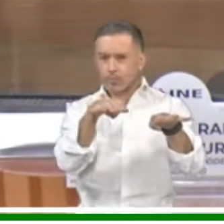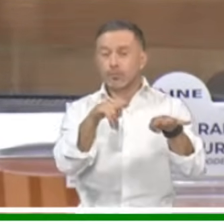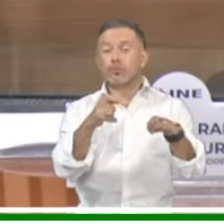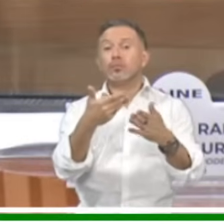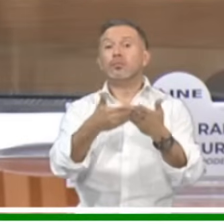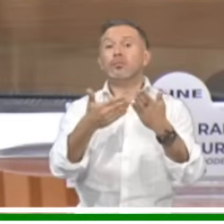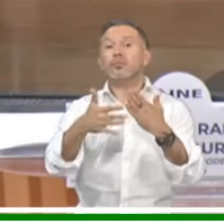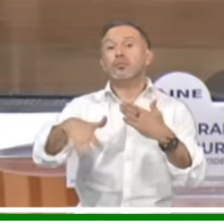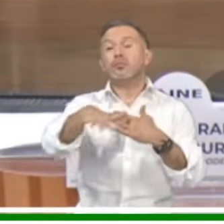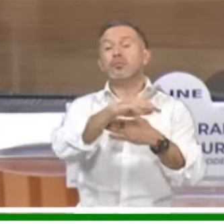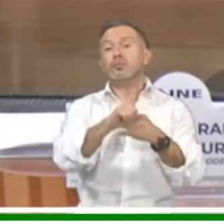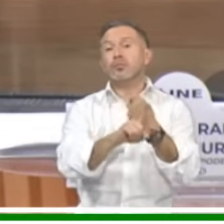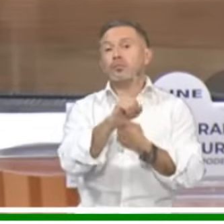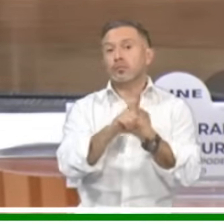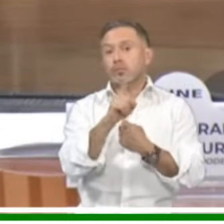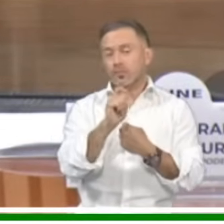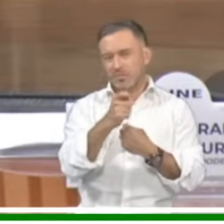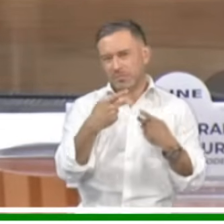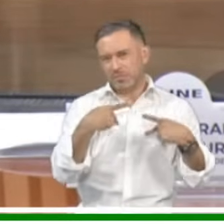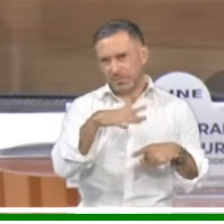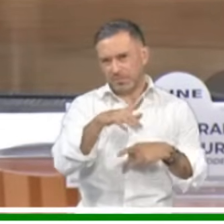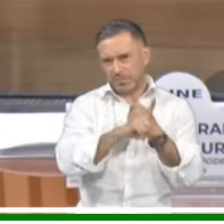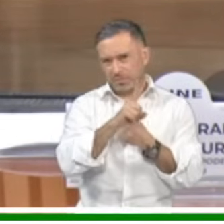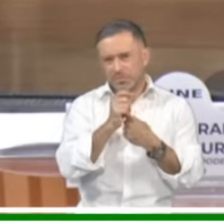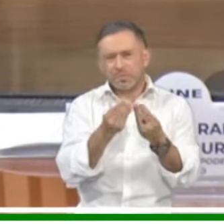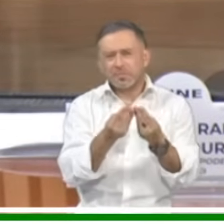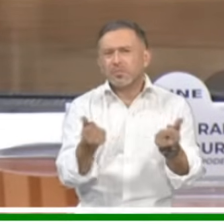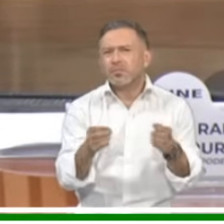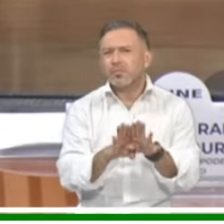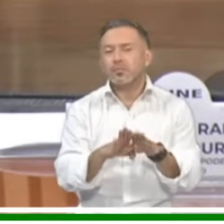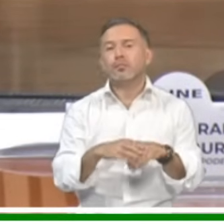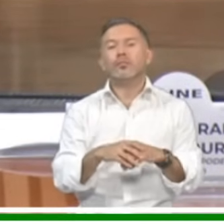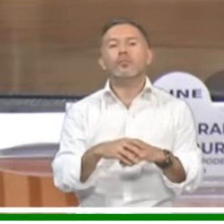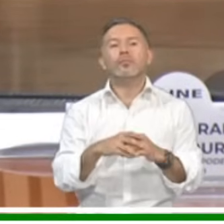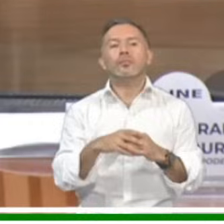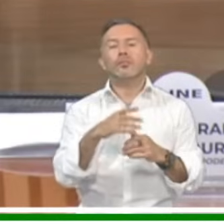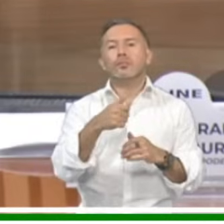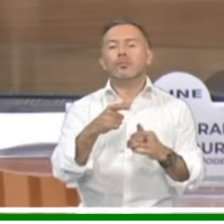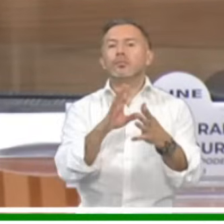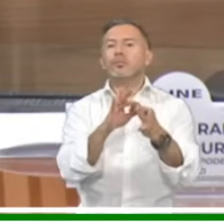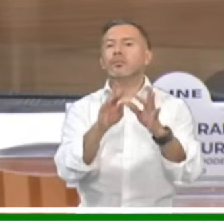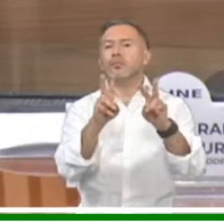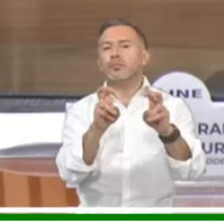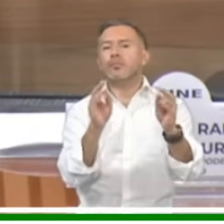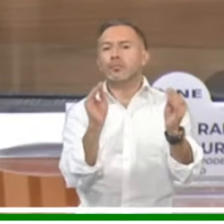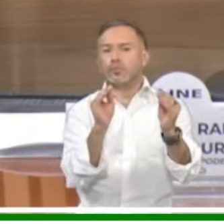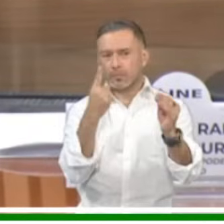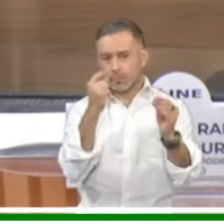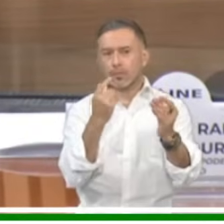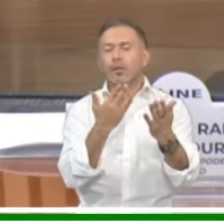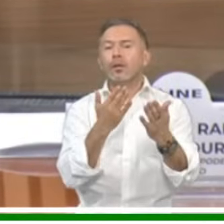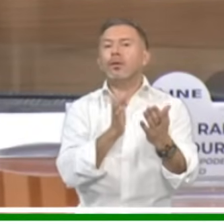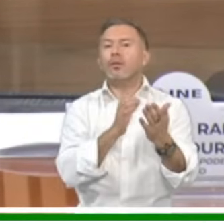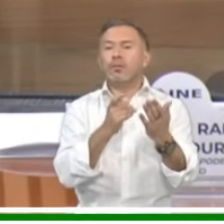problemática que hoy vive nuestra sociedad. La instrumentación de ejercicios de debates entre candidatos promueve